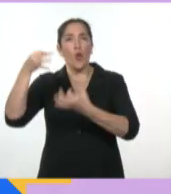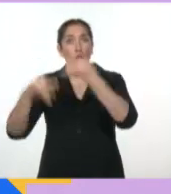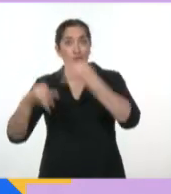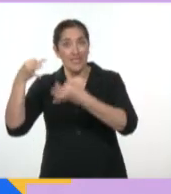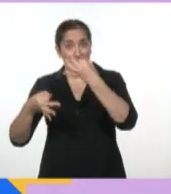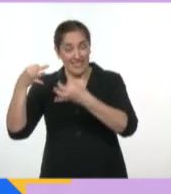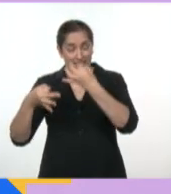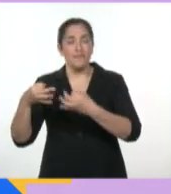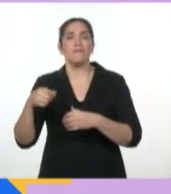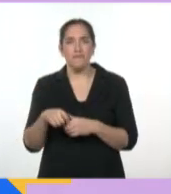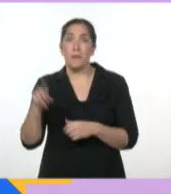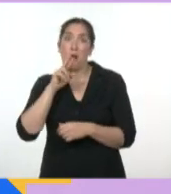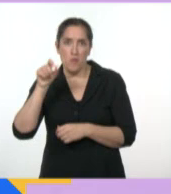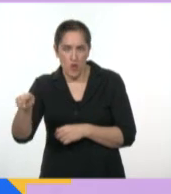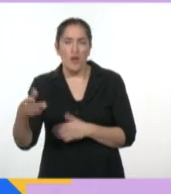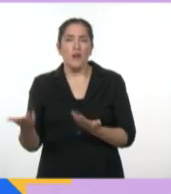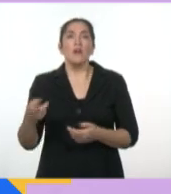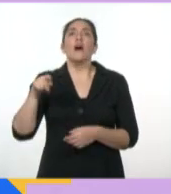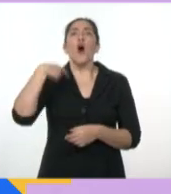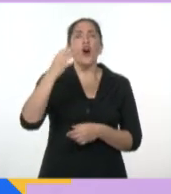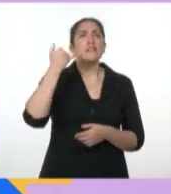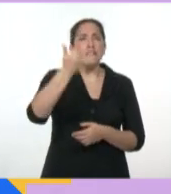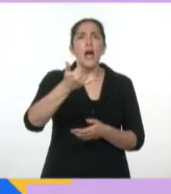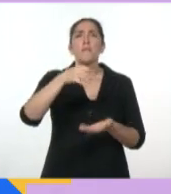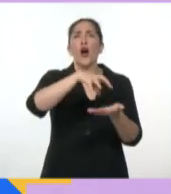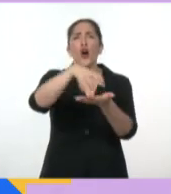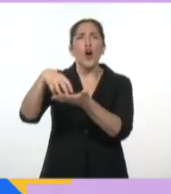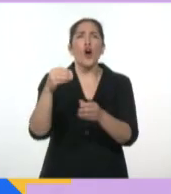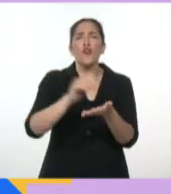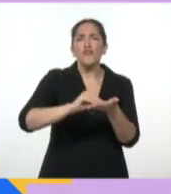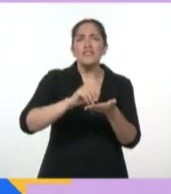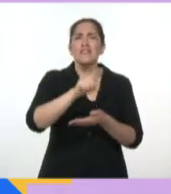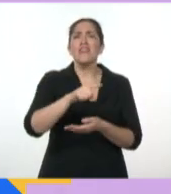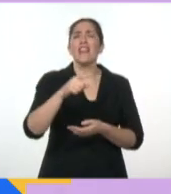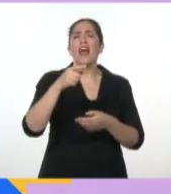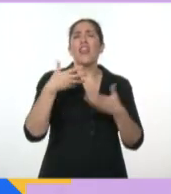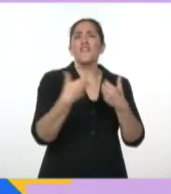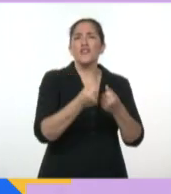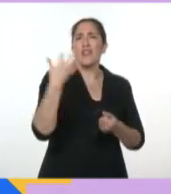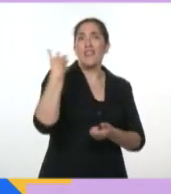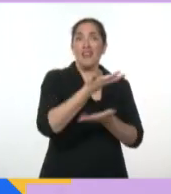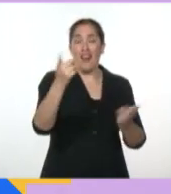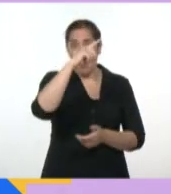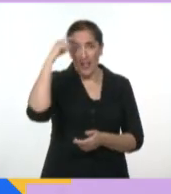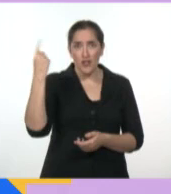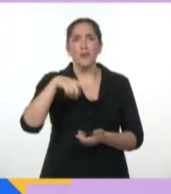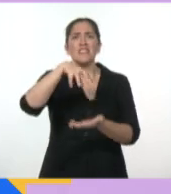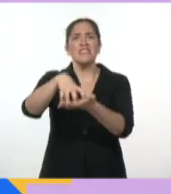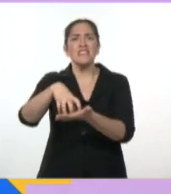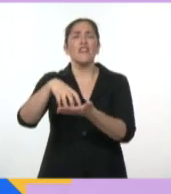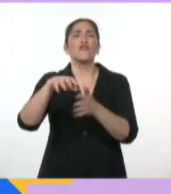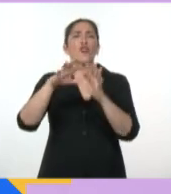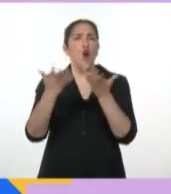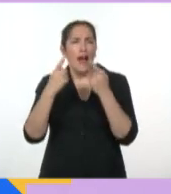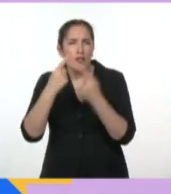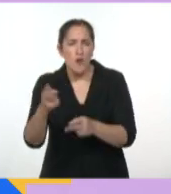pedir ayuda en las oficinas de atención a las víctimas de violencia de género de la Defensoría General de la Nación, los Centros Integrales de la Mujer, los Centros